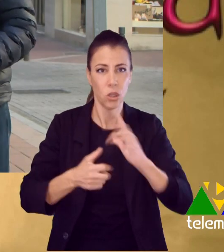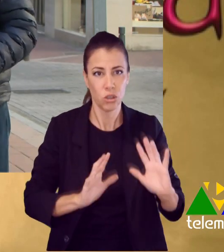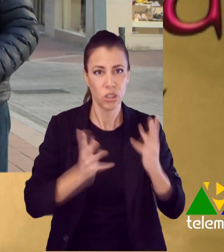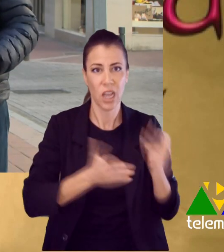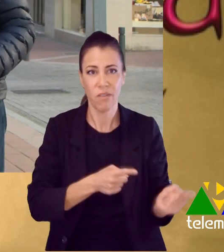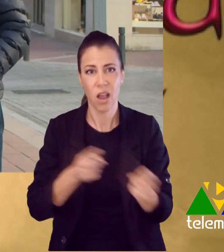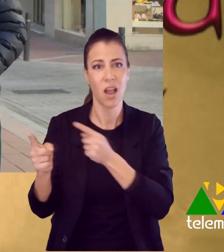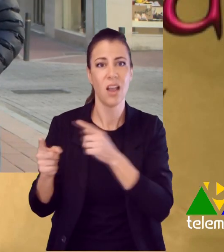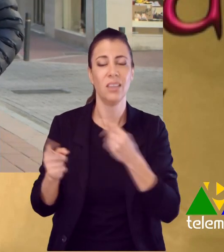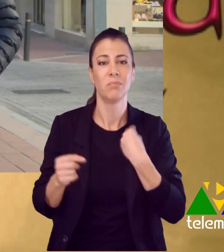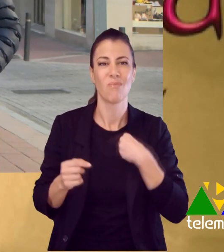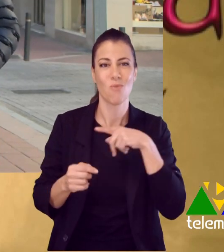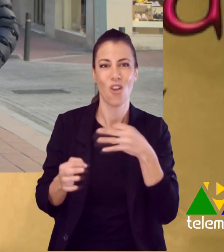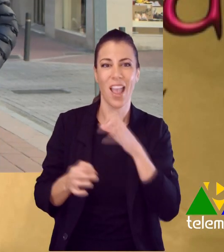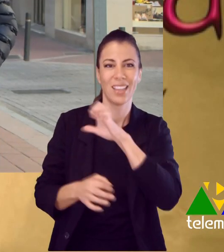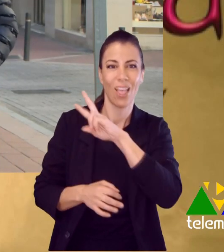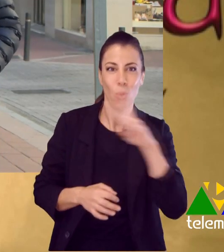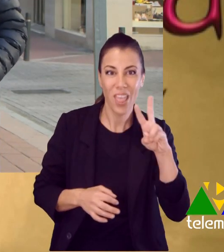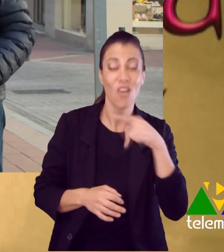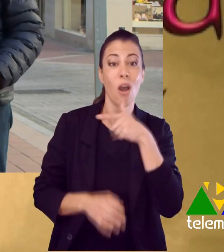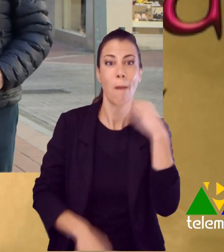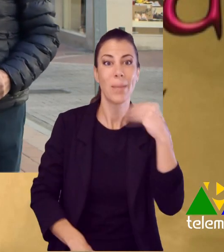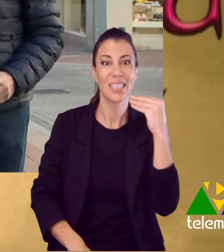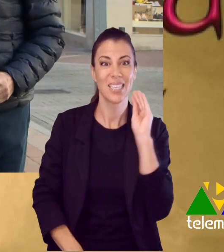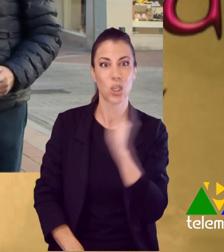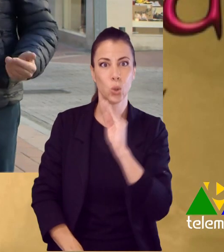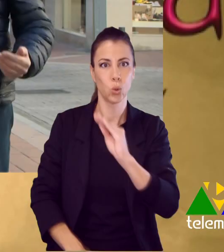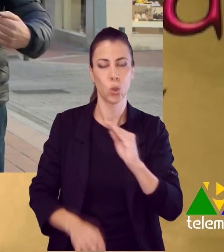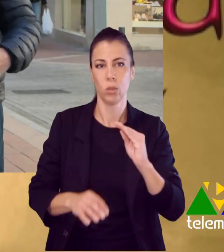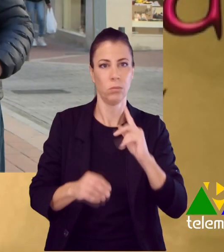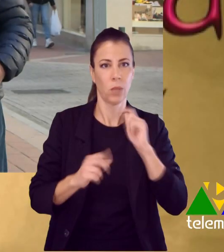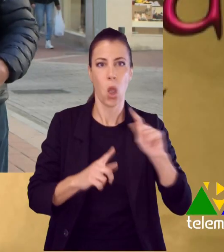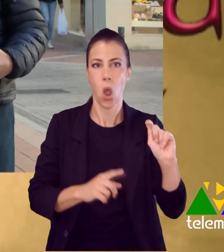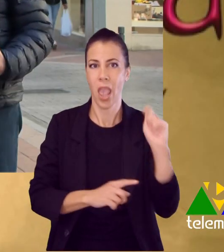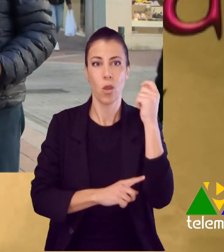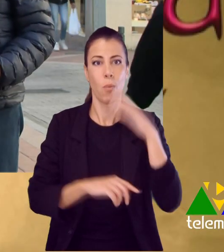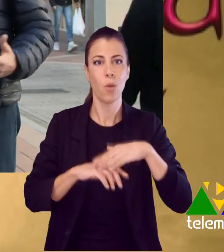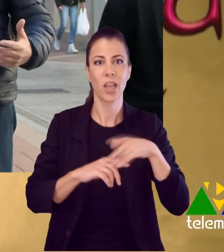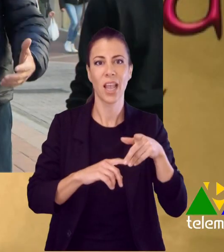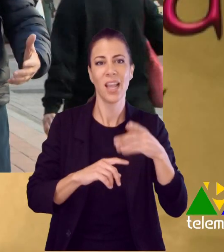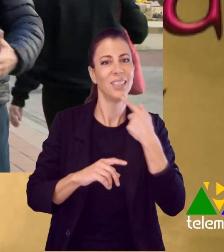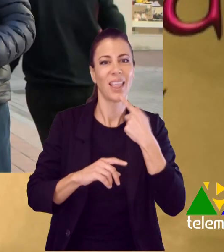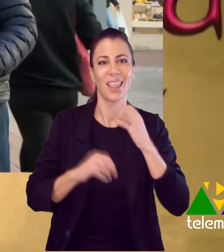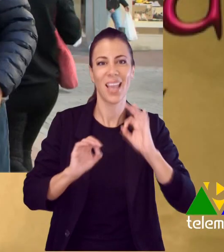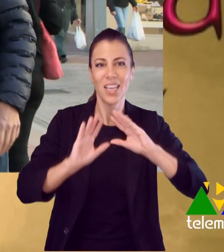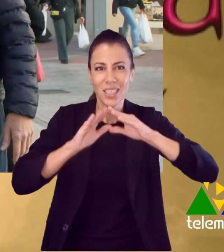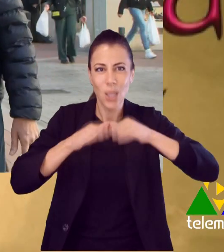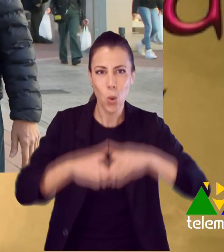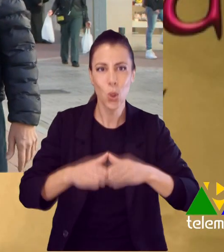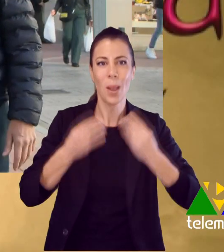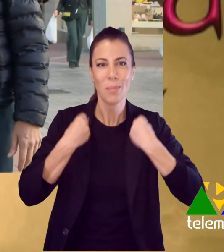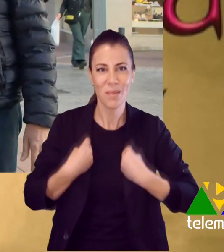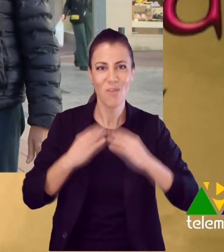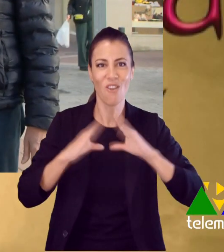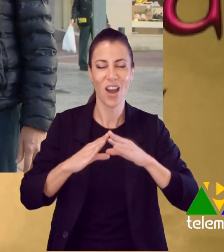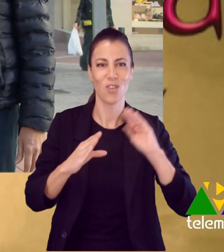llevan a Estados Unidos, y allí lo recibe el presidente Roosevelt como un héroe, porque se hunde con su propio barco, ¿no? Y lo devuelven a... Sí,